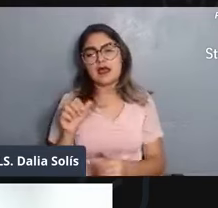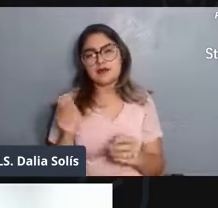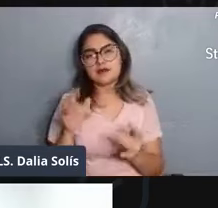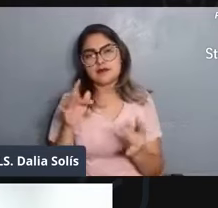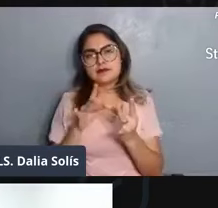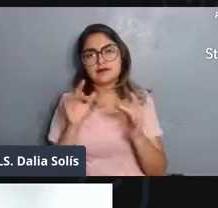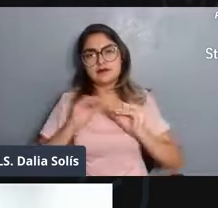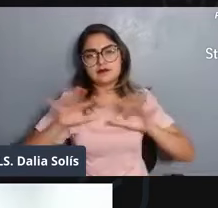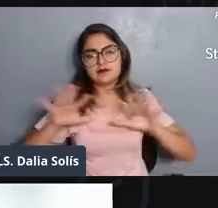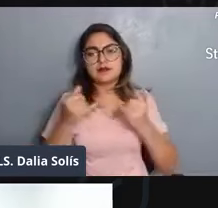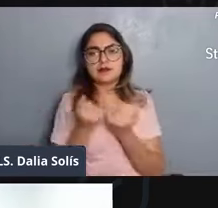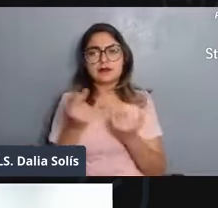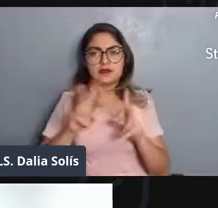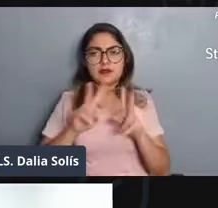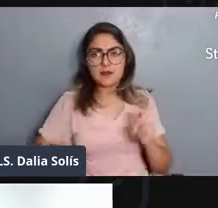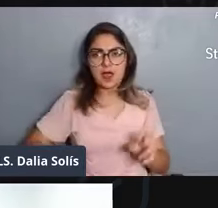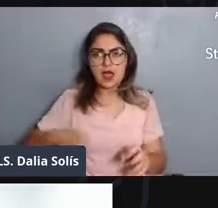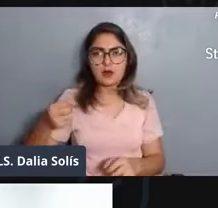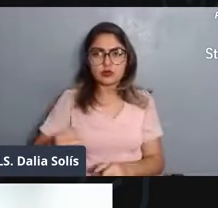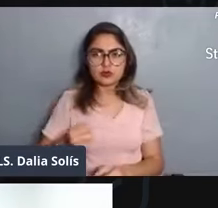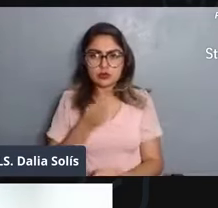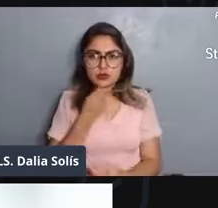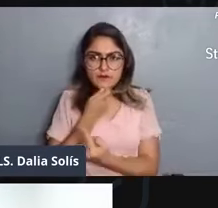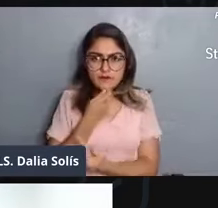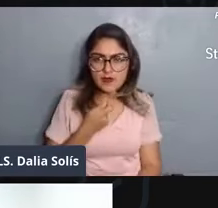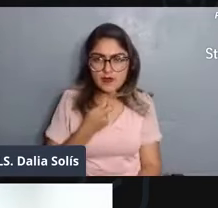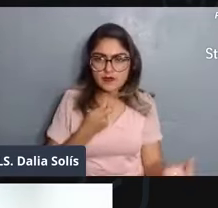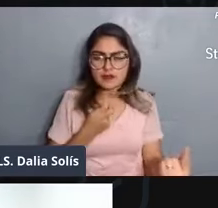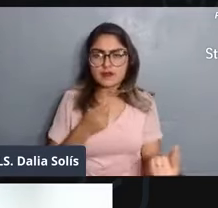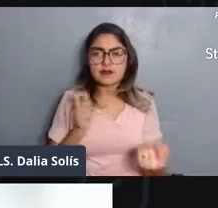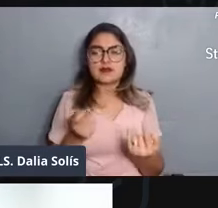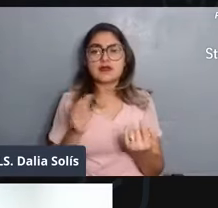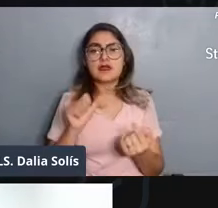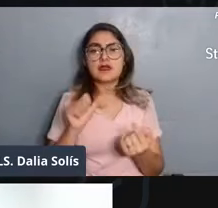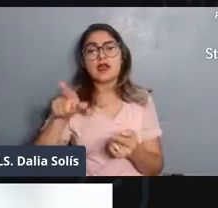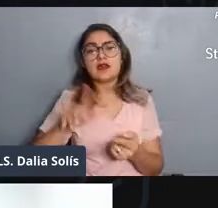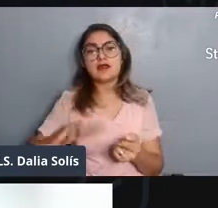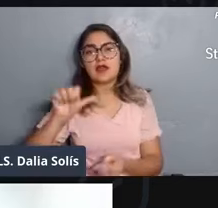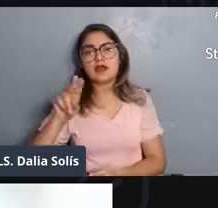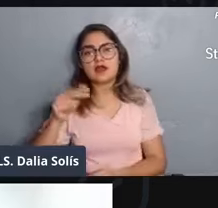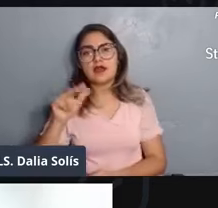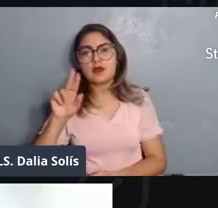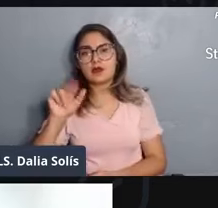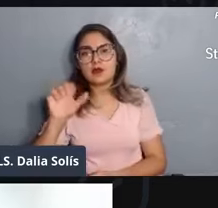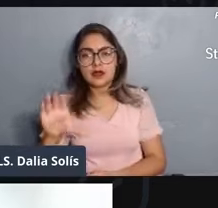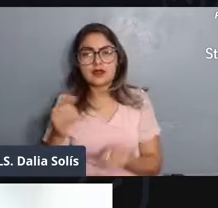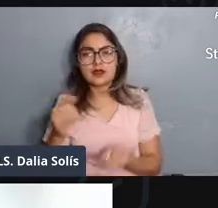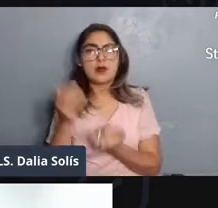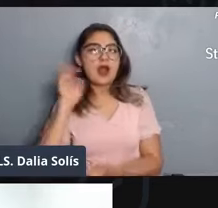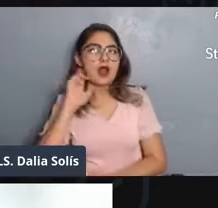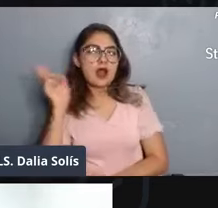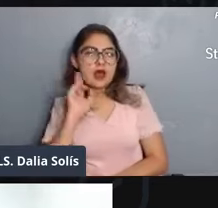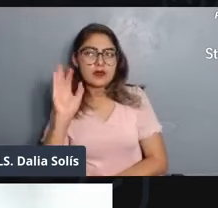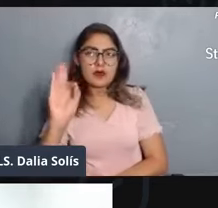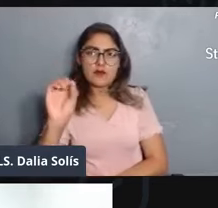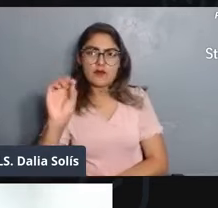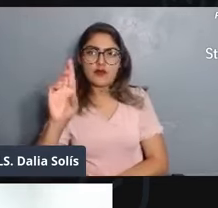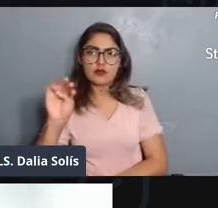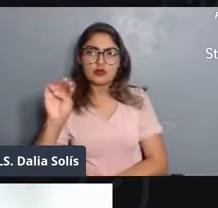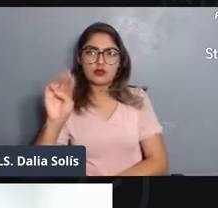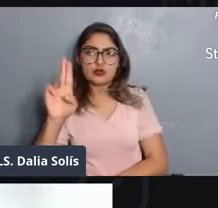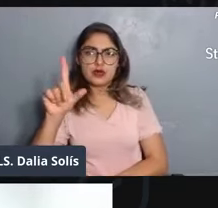Radio Fórmula, Ni de Venus ni de Marte. Asimismo, en Radio Mojarra y en Internet con Prevención del Abuso Sexual Infantil.